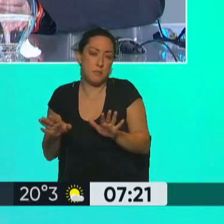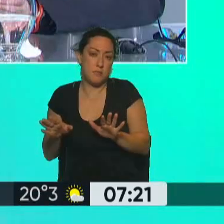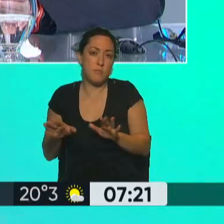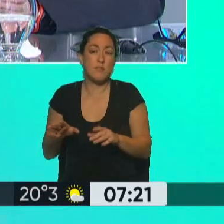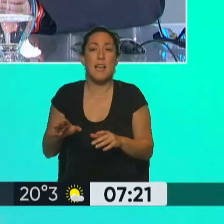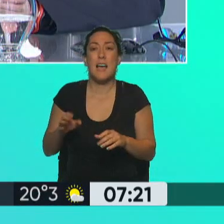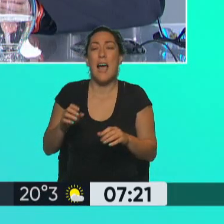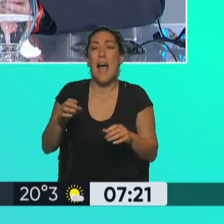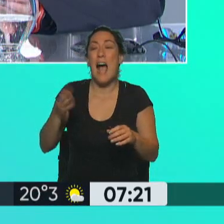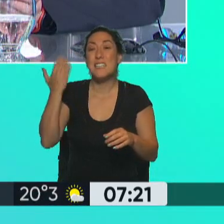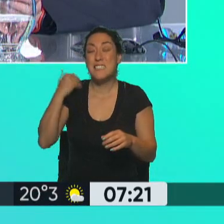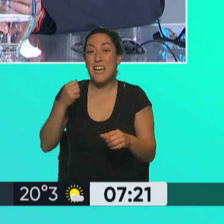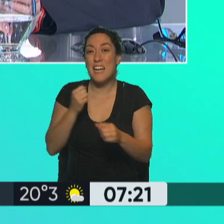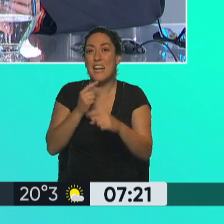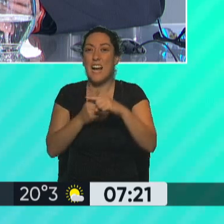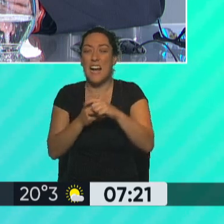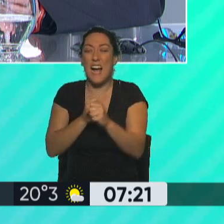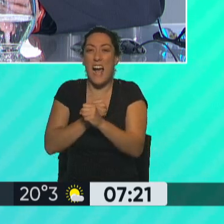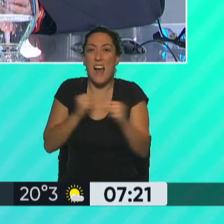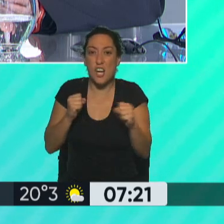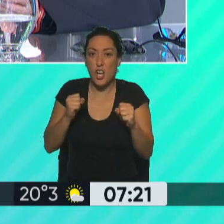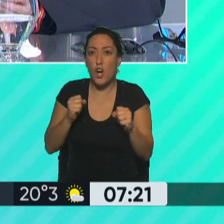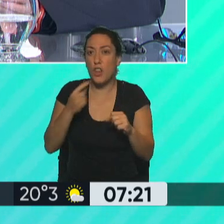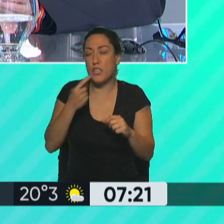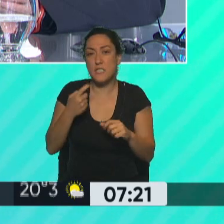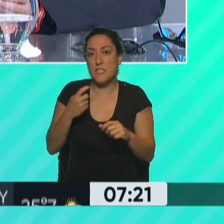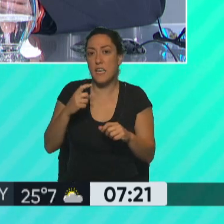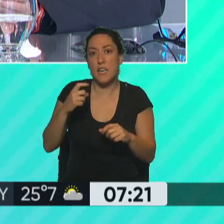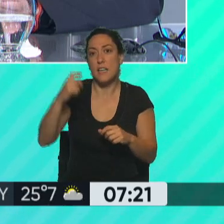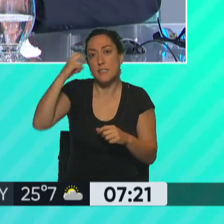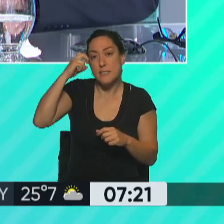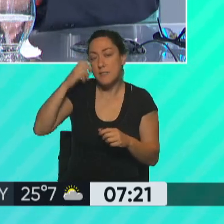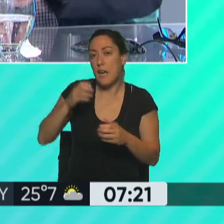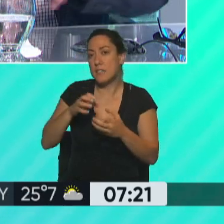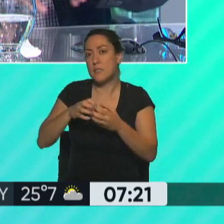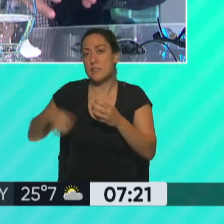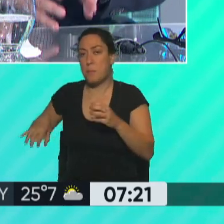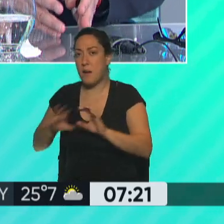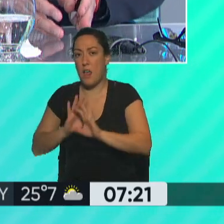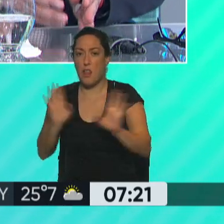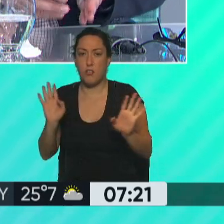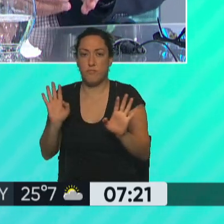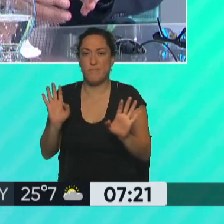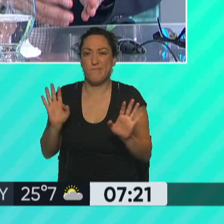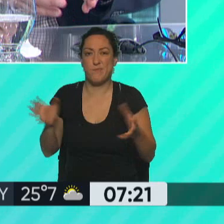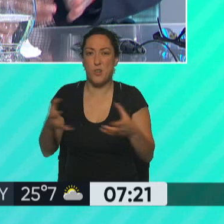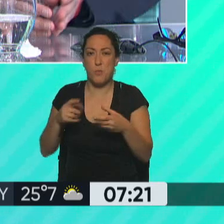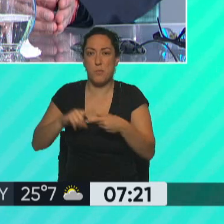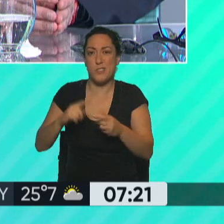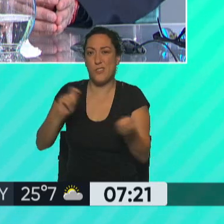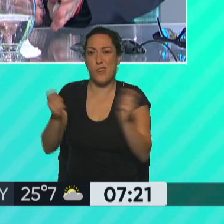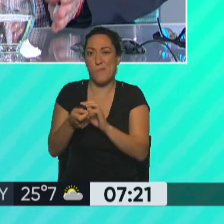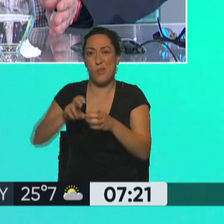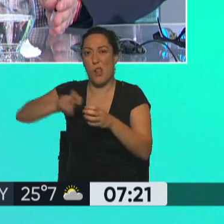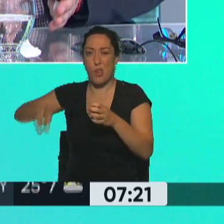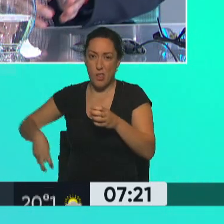Alicia Carrió señaló que la coalición cívica se va de Juntos por el Cambio. Sí. Y la coalición cívica era una parte importante, más allá de haber reducido su